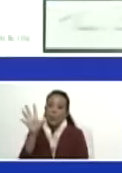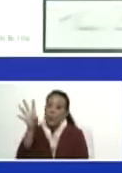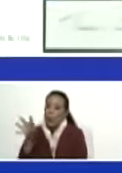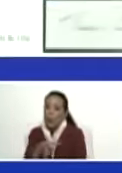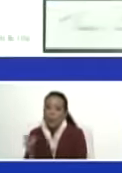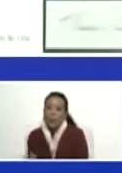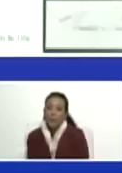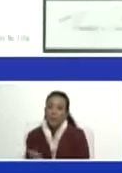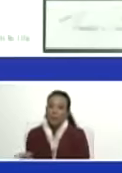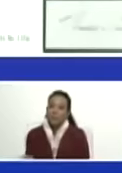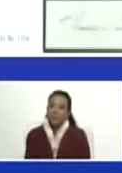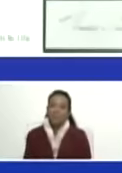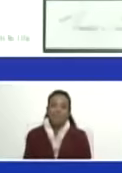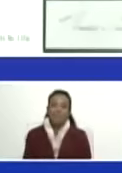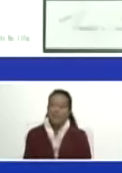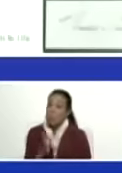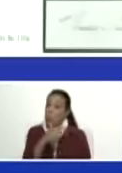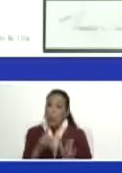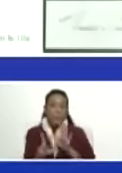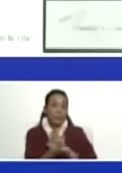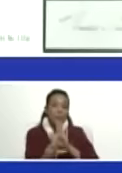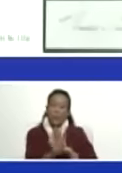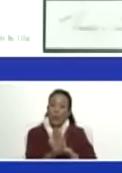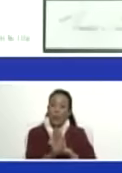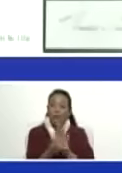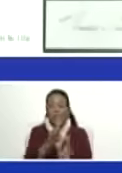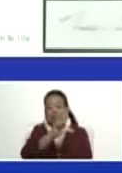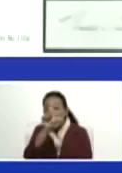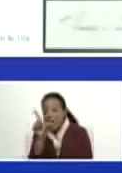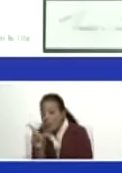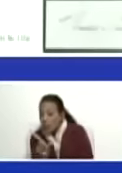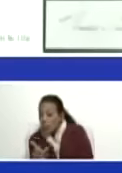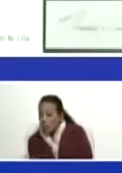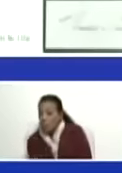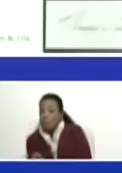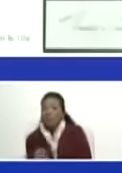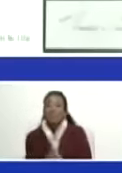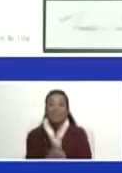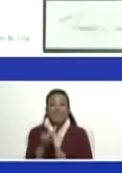a Venezuela, de ilegalidad del laudo?